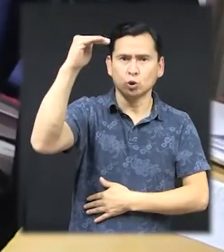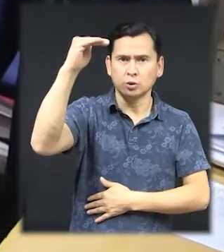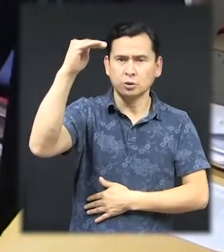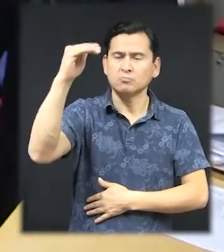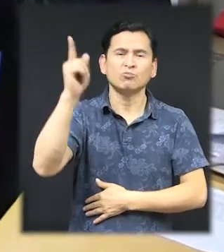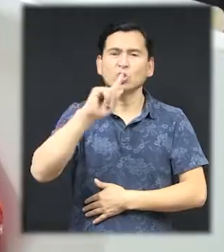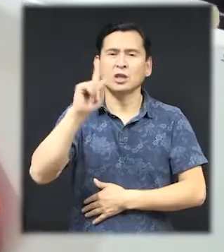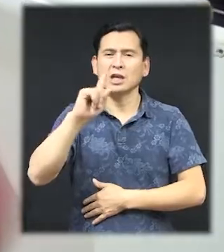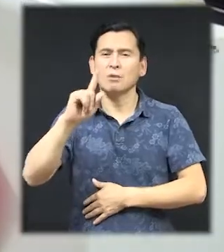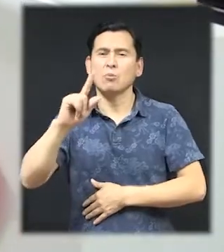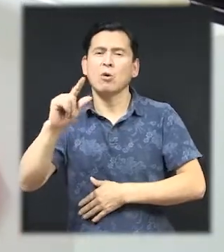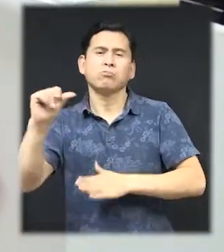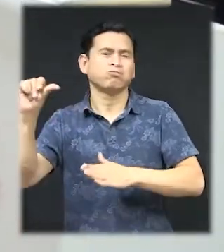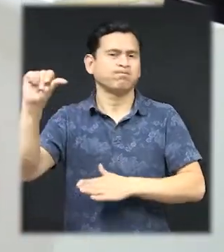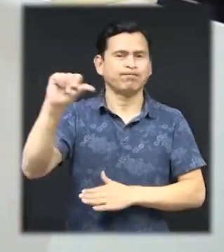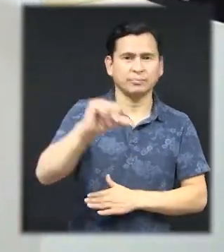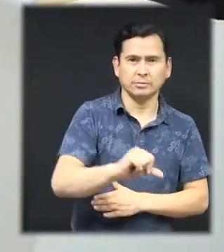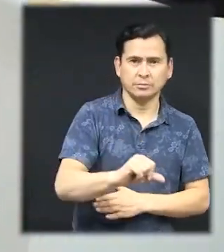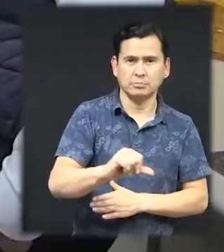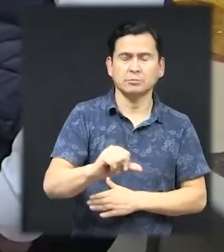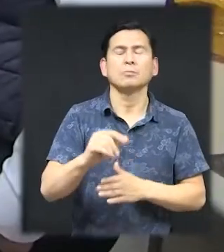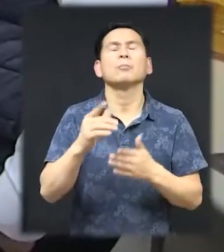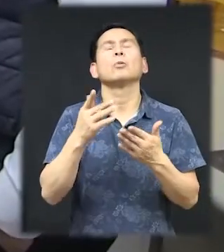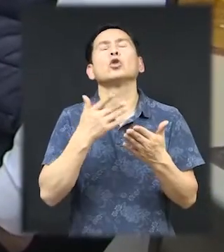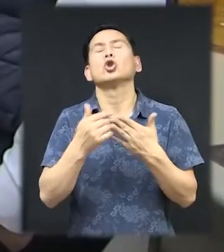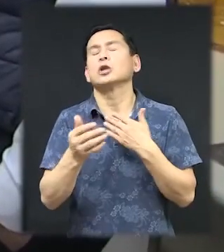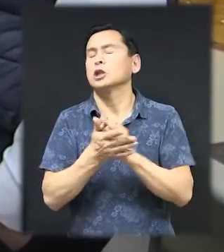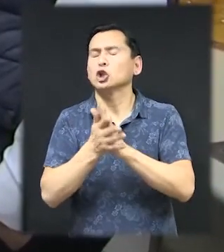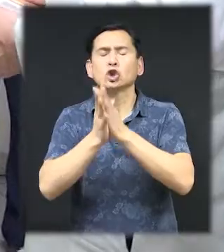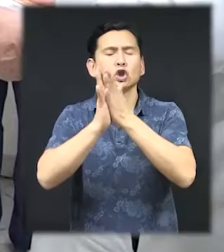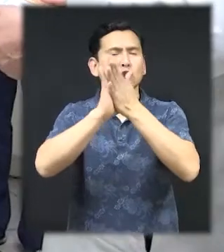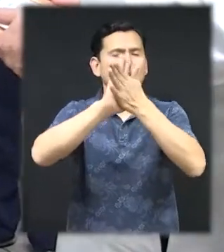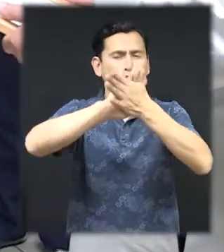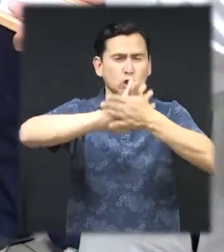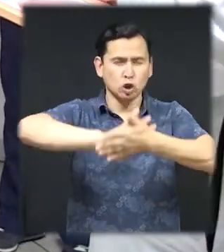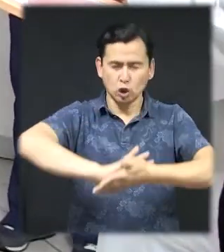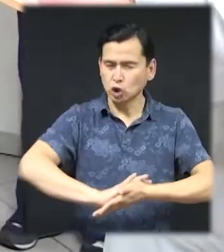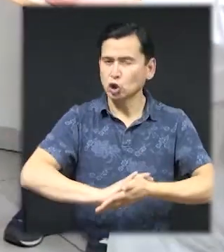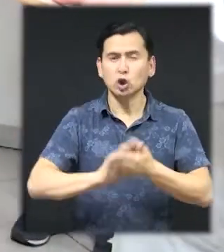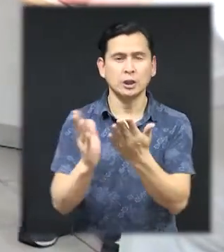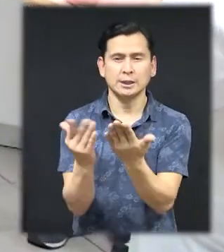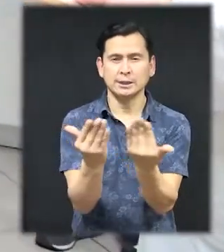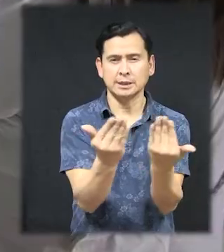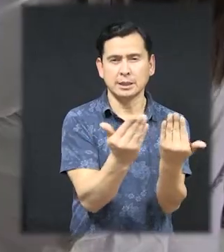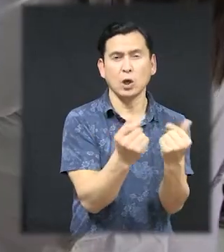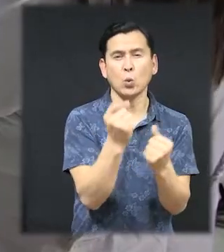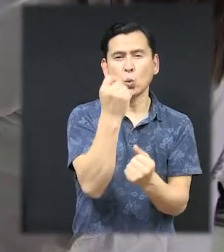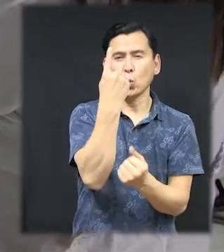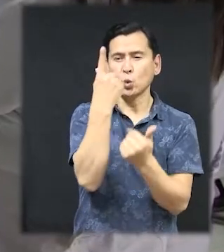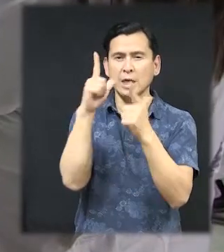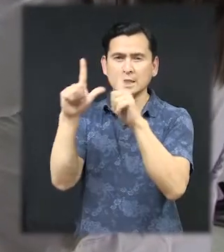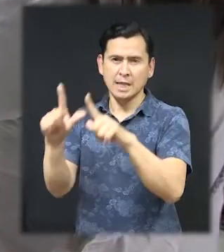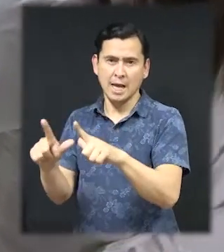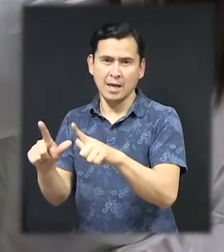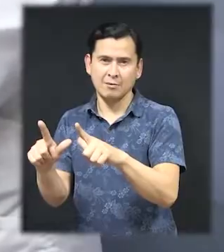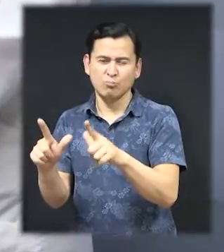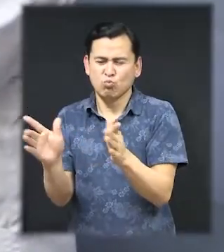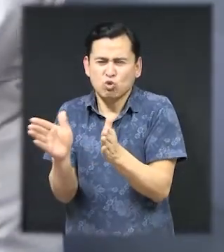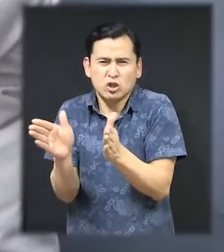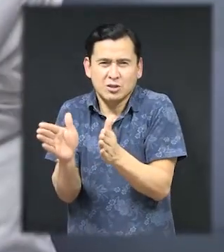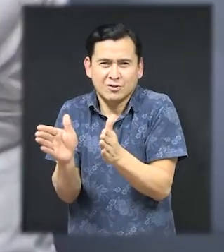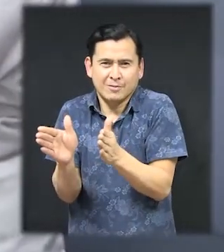agradecer a cada uno de los funcionarios del Hospital Regional Coyhaique, pues todo lo que hicimos durante el año 2020, que